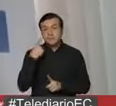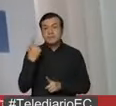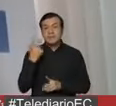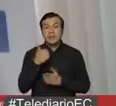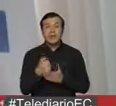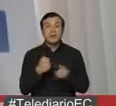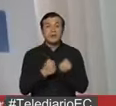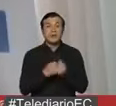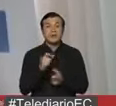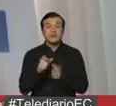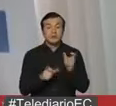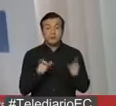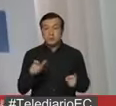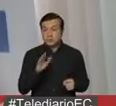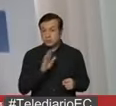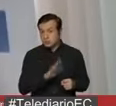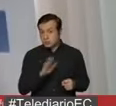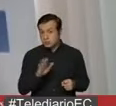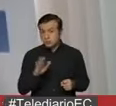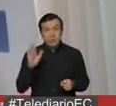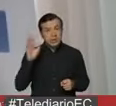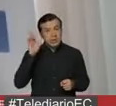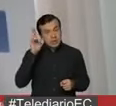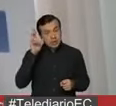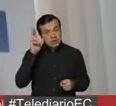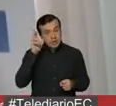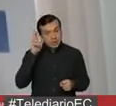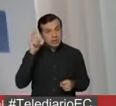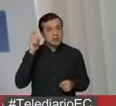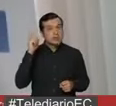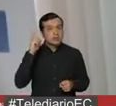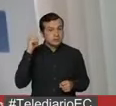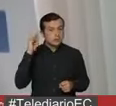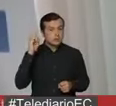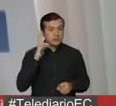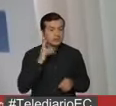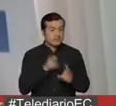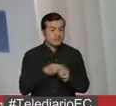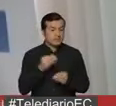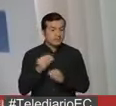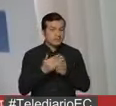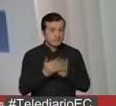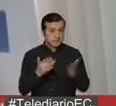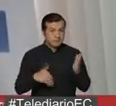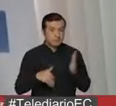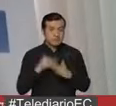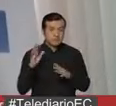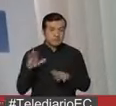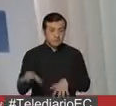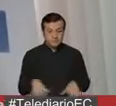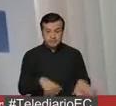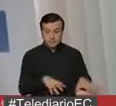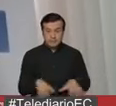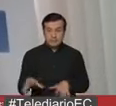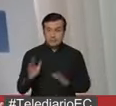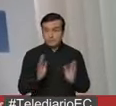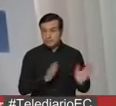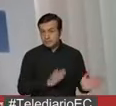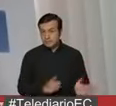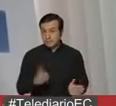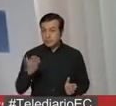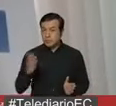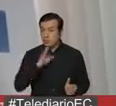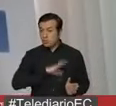ayuda humanitaria, donde creo yo que debe participar más activamente tanto